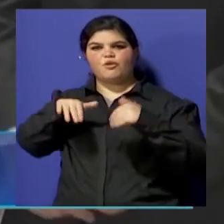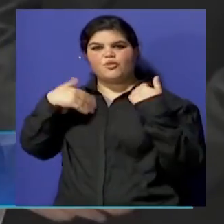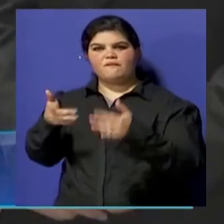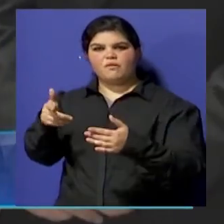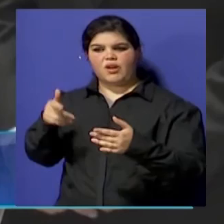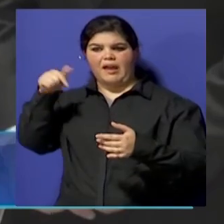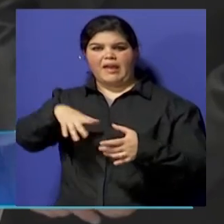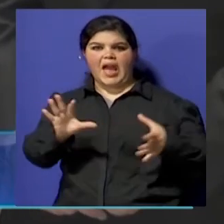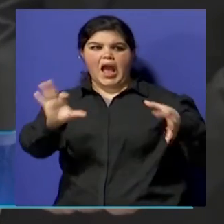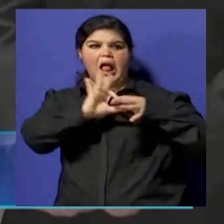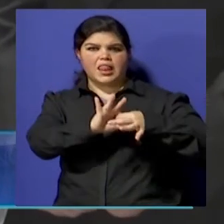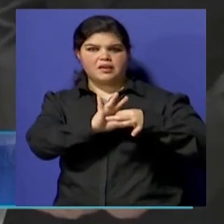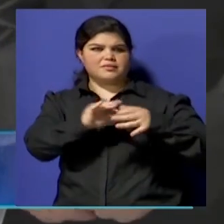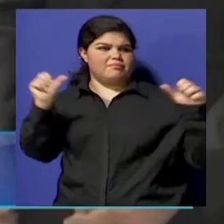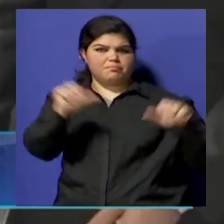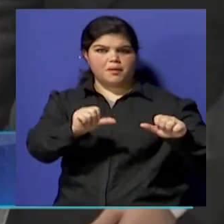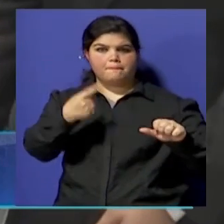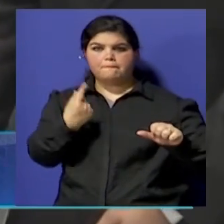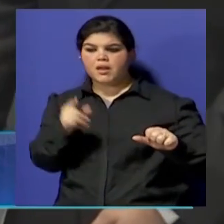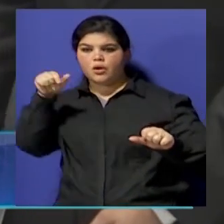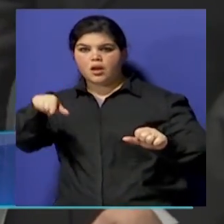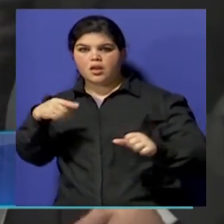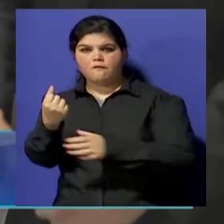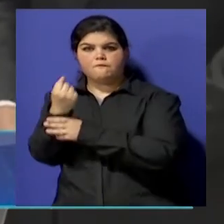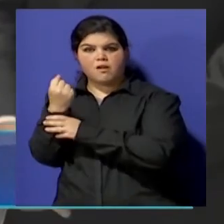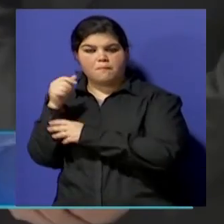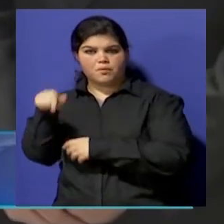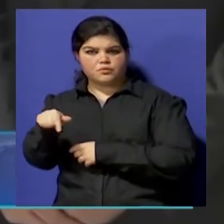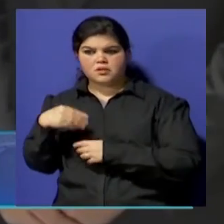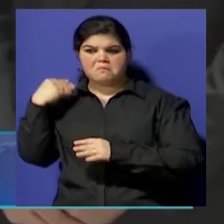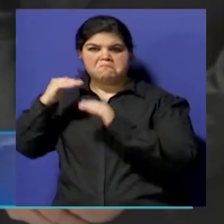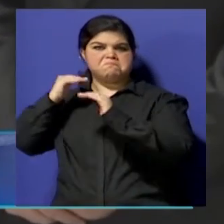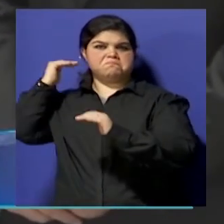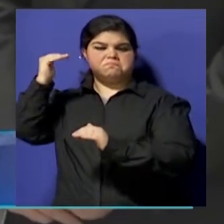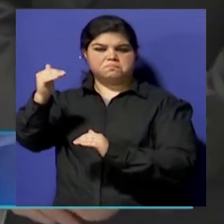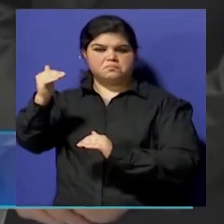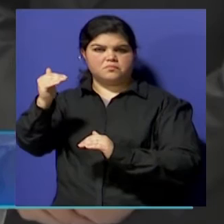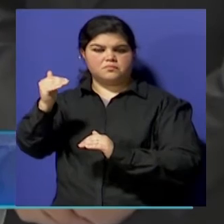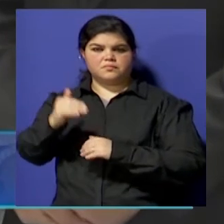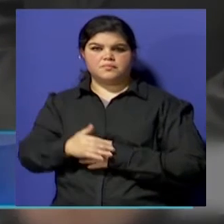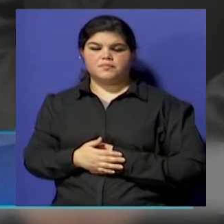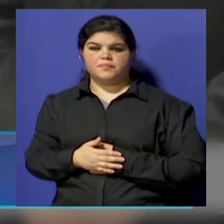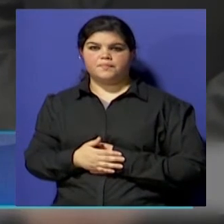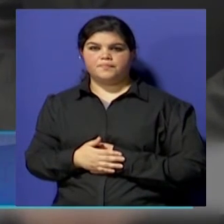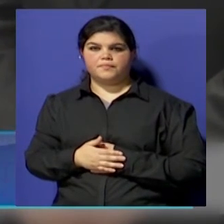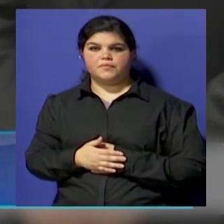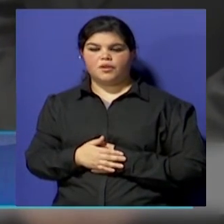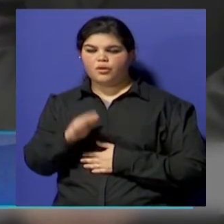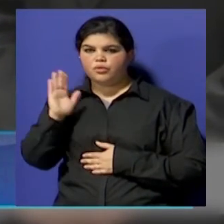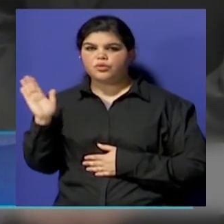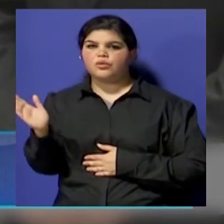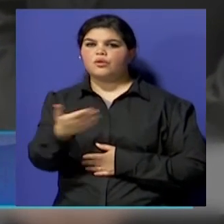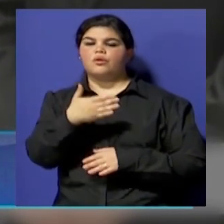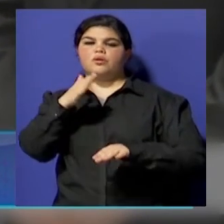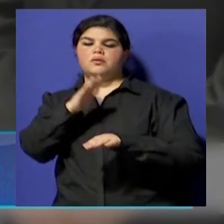fracasó, pero la popularidad de ella está bastante alta. No le digo de todos los que están involucrados,